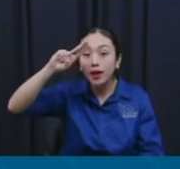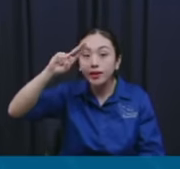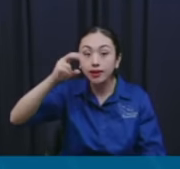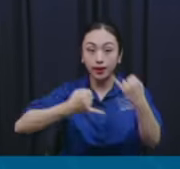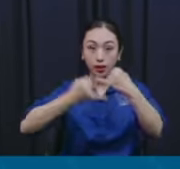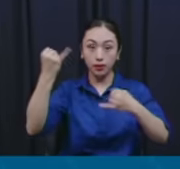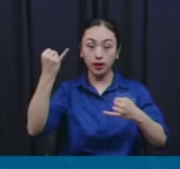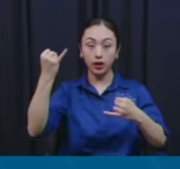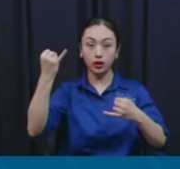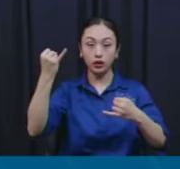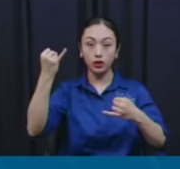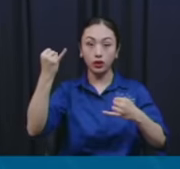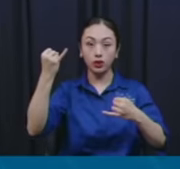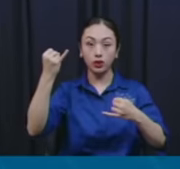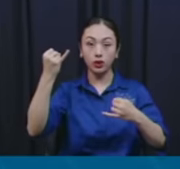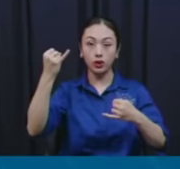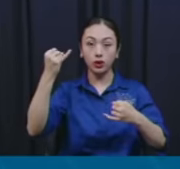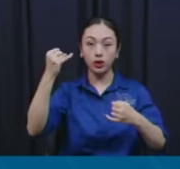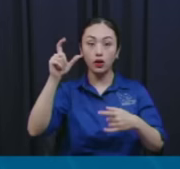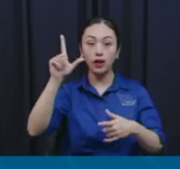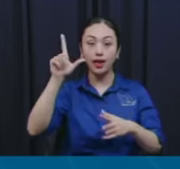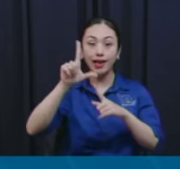m es